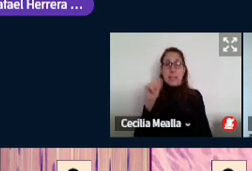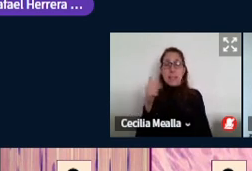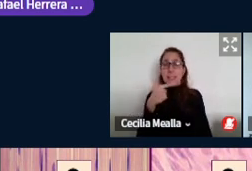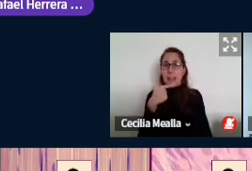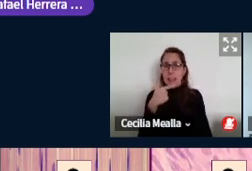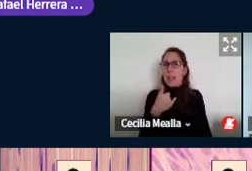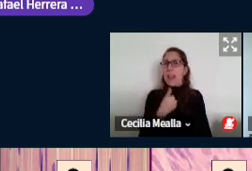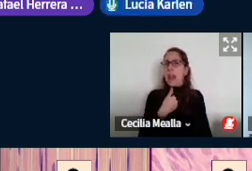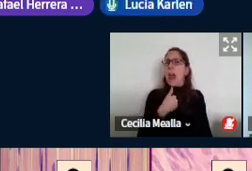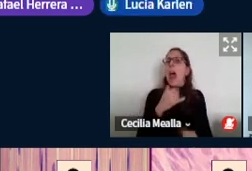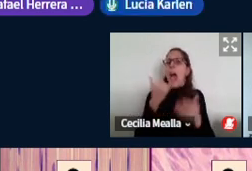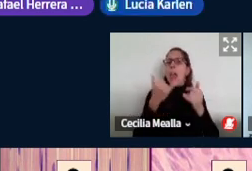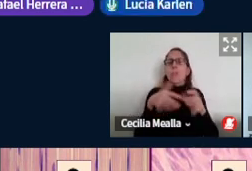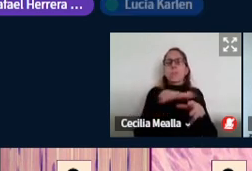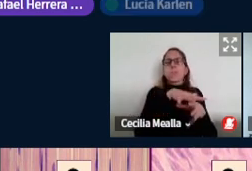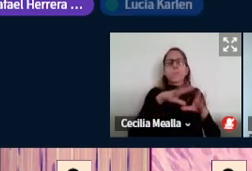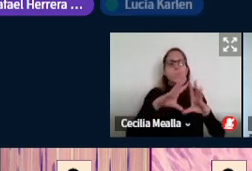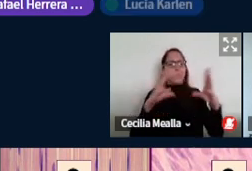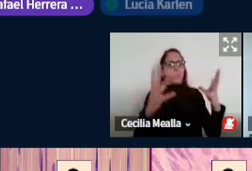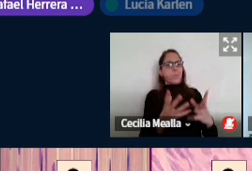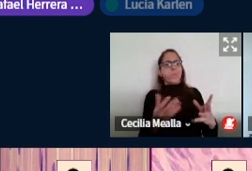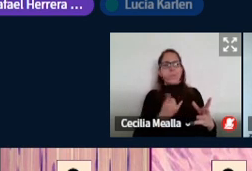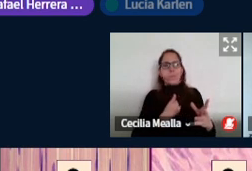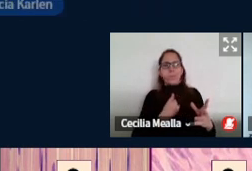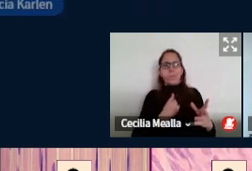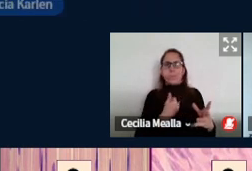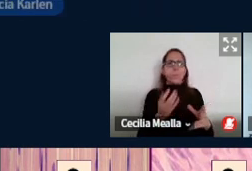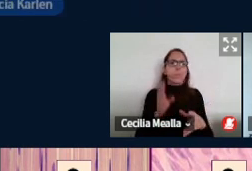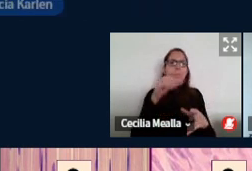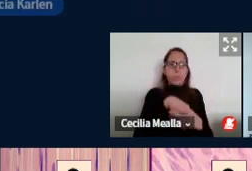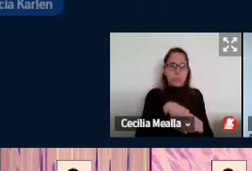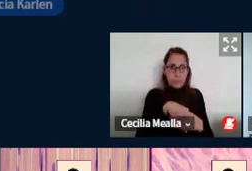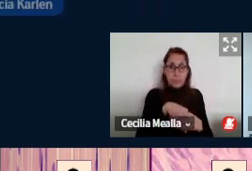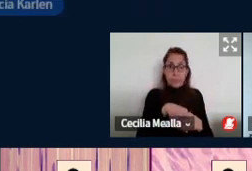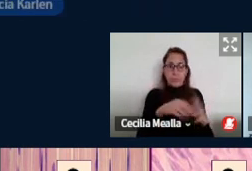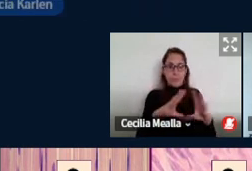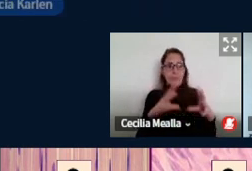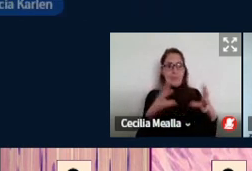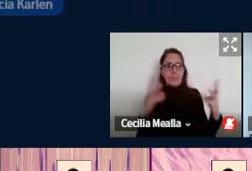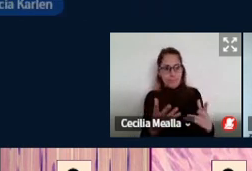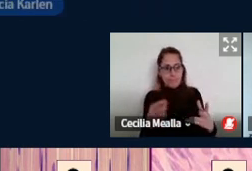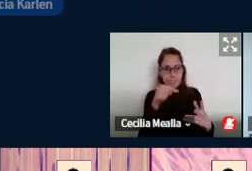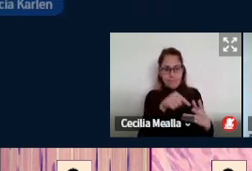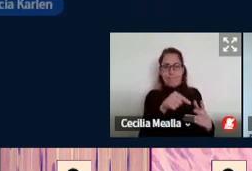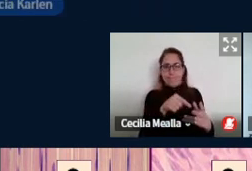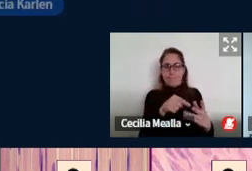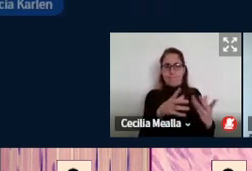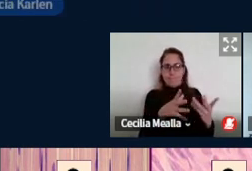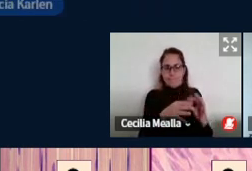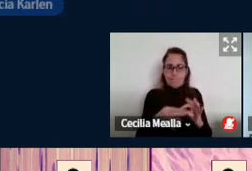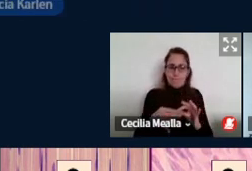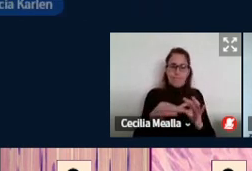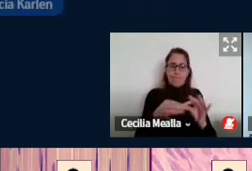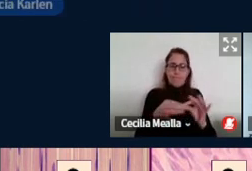se disponían en una estructura, ¿sí? Que daba origen a la unidad